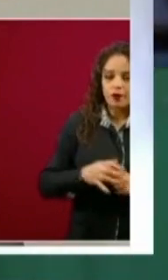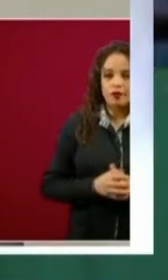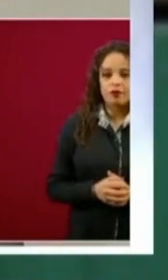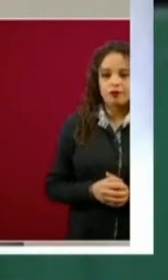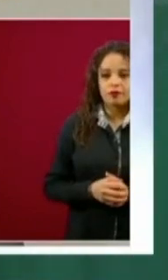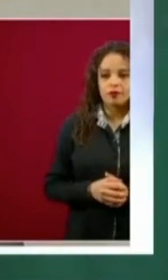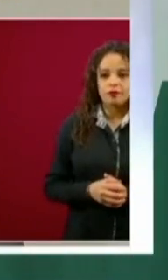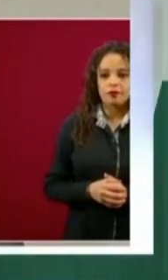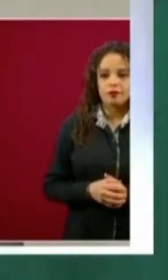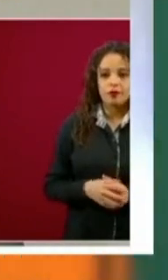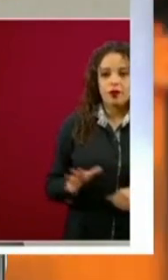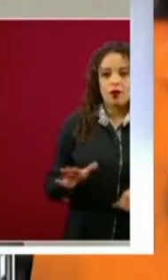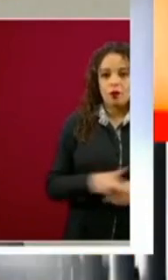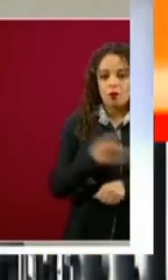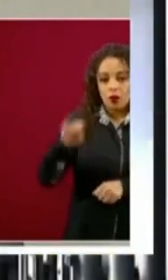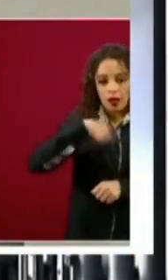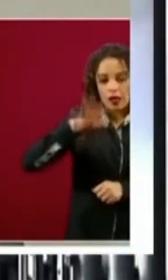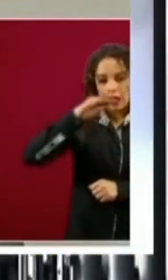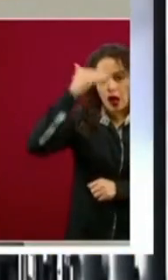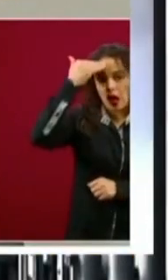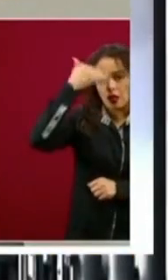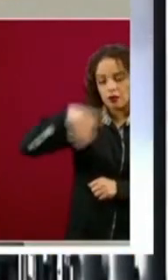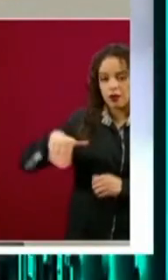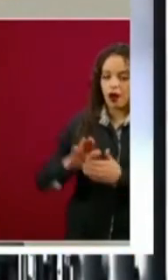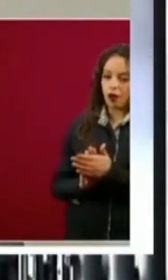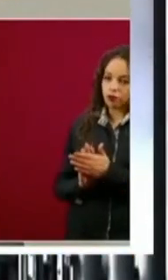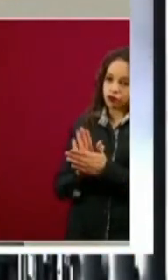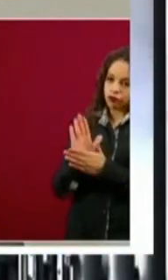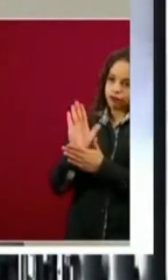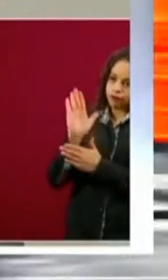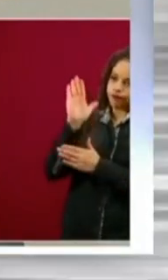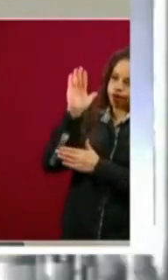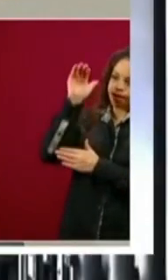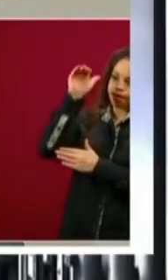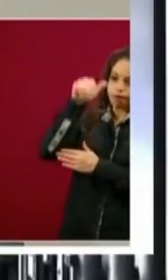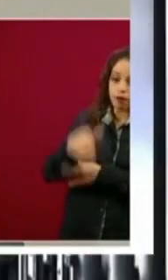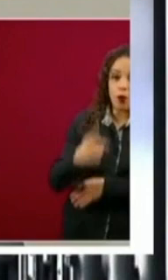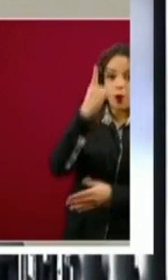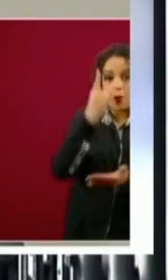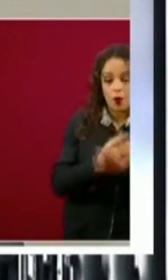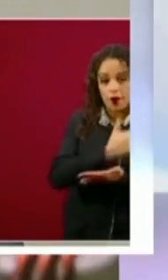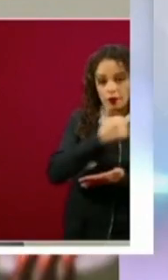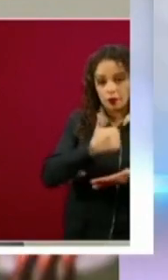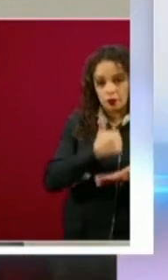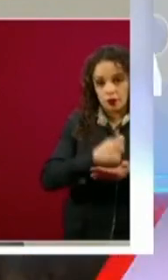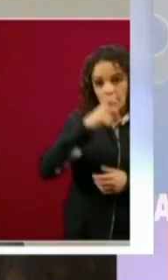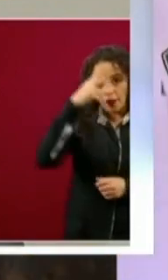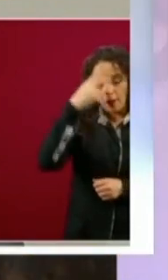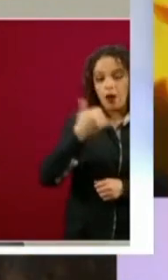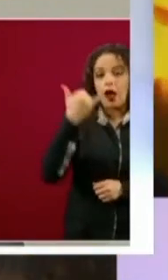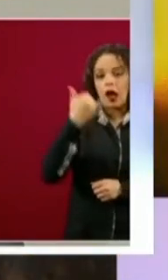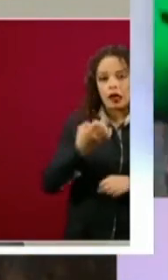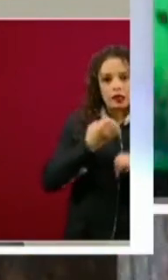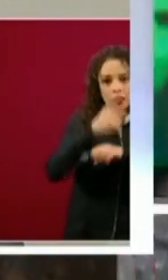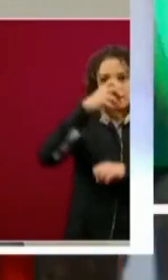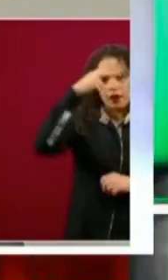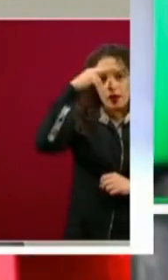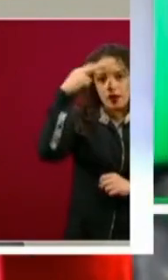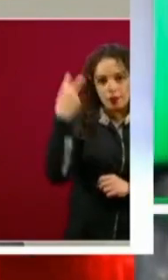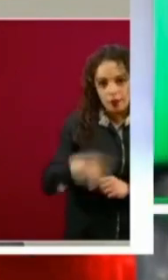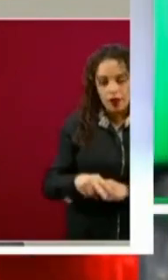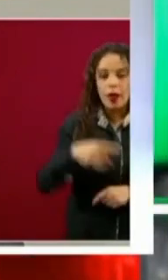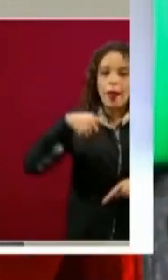de las curvas epidémicas, destacadamente la de la Ciudad de México y la zona metropolitana en el Valle de México, tendrán ya